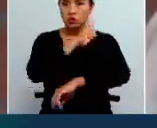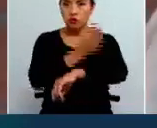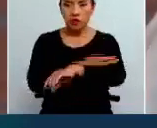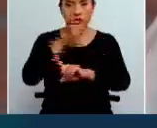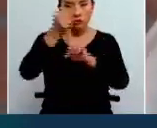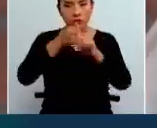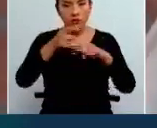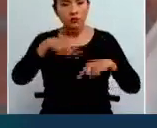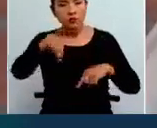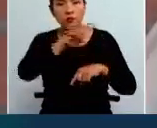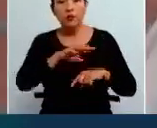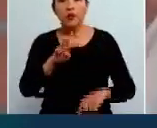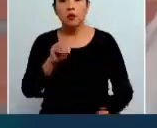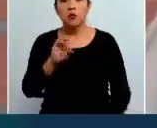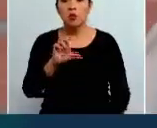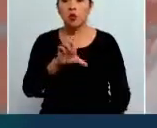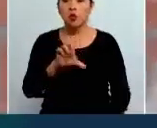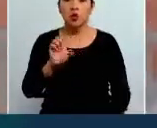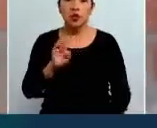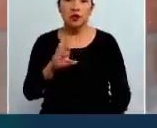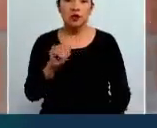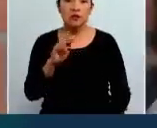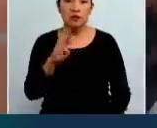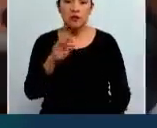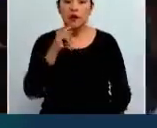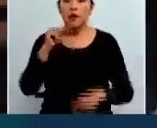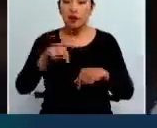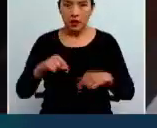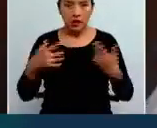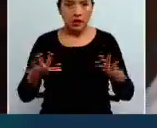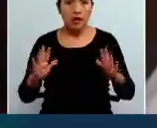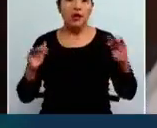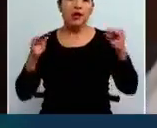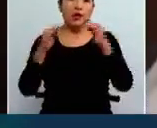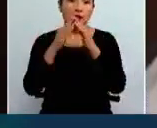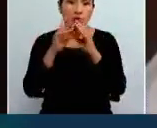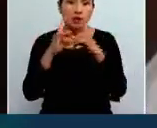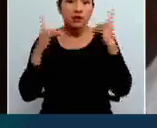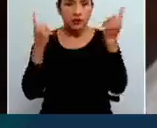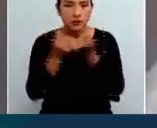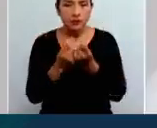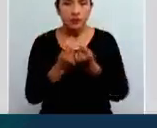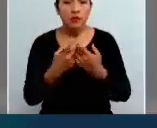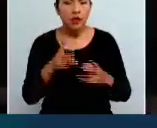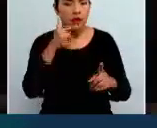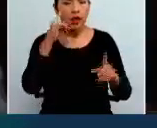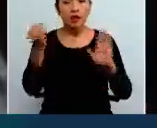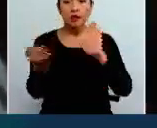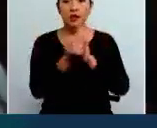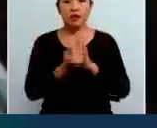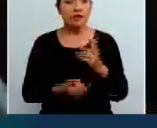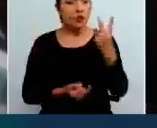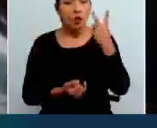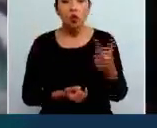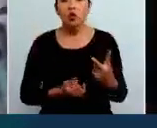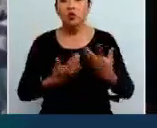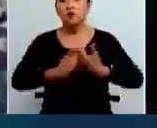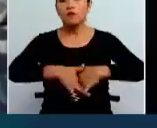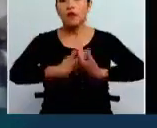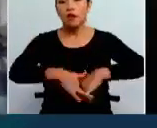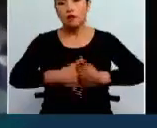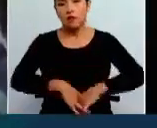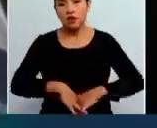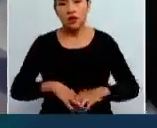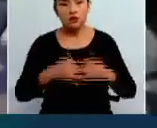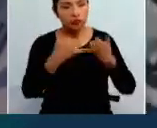la comunidad Moyebamba del departamento de La Paz, se ha podido identificar dos fábricas activas de producción